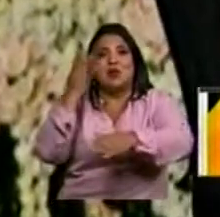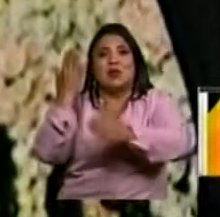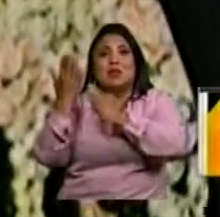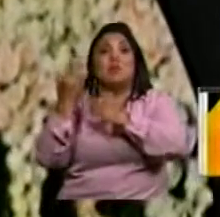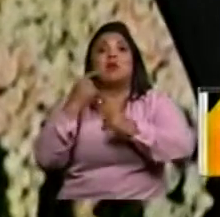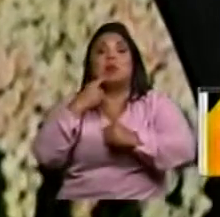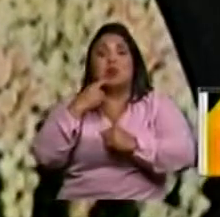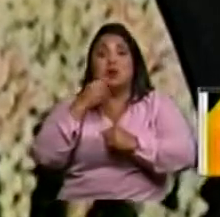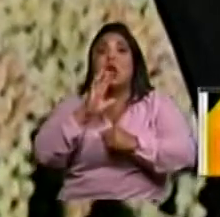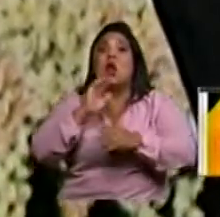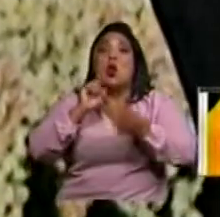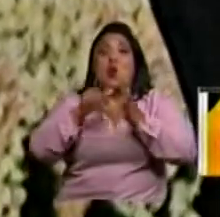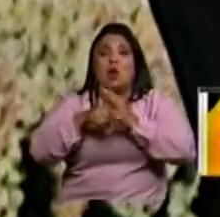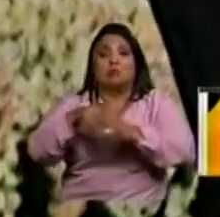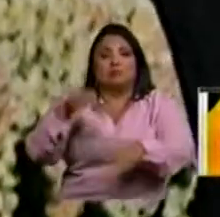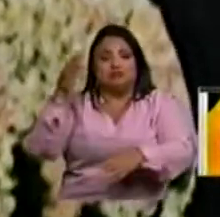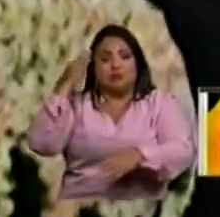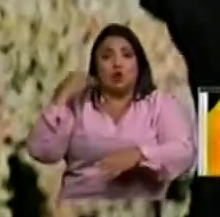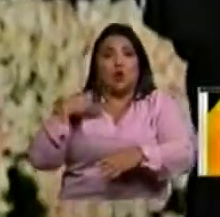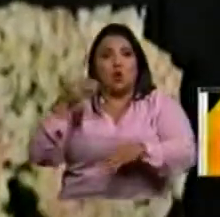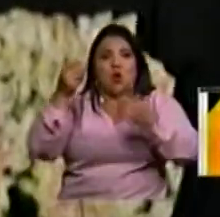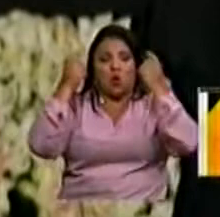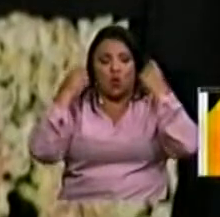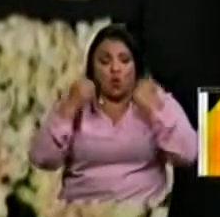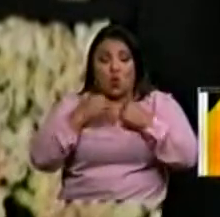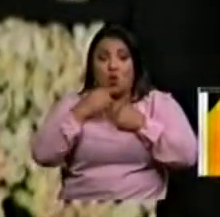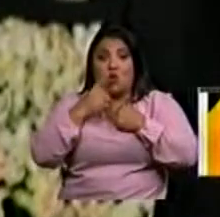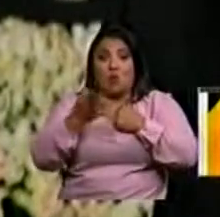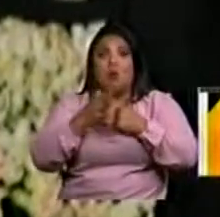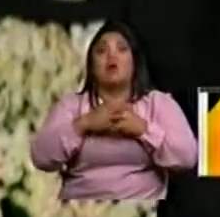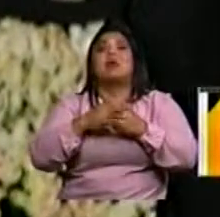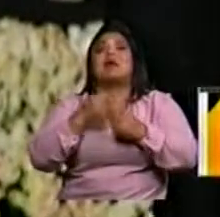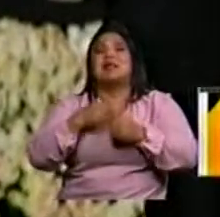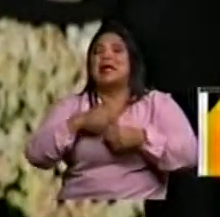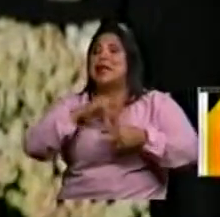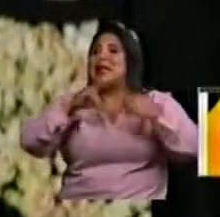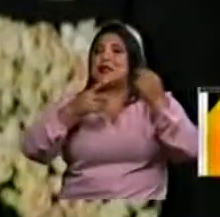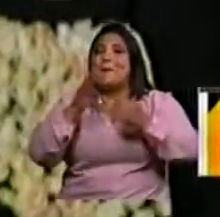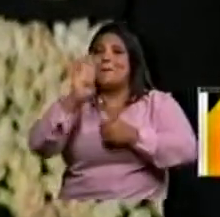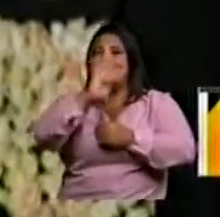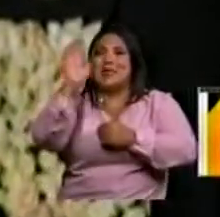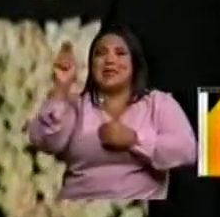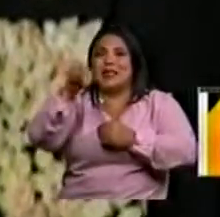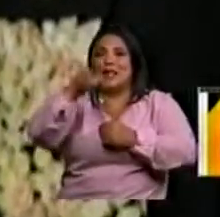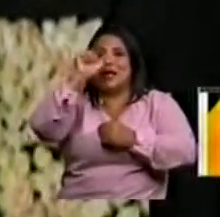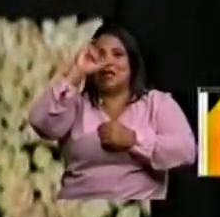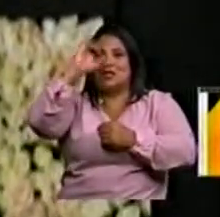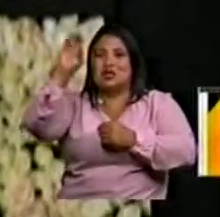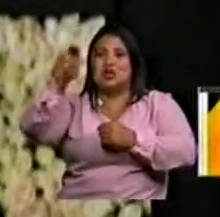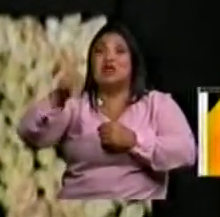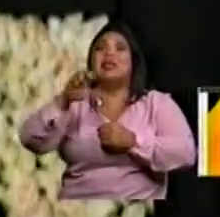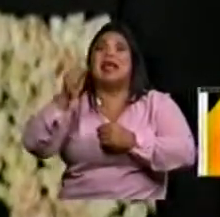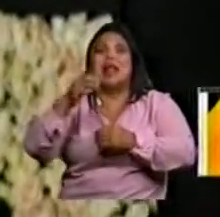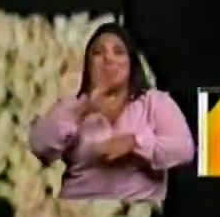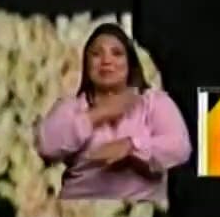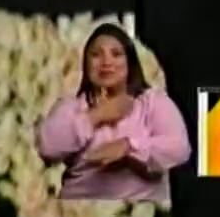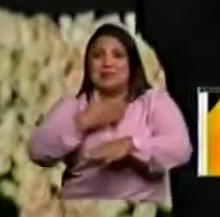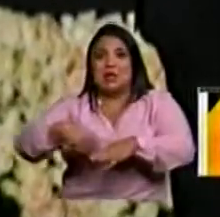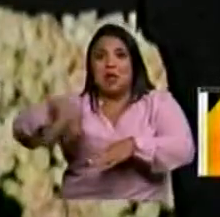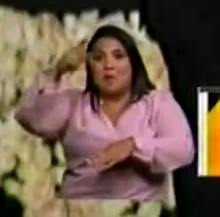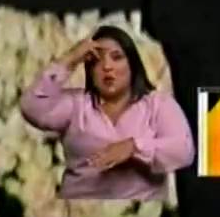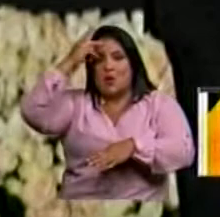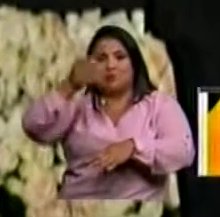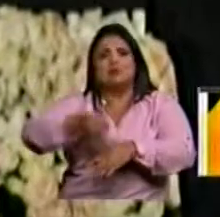de ser condecorado con el Gran Collar por su labor en fomentar la relación binacional, el mandatario peruano está decidido